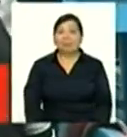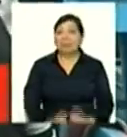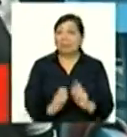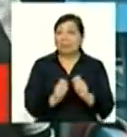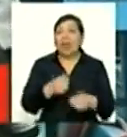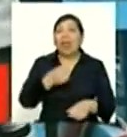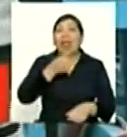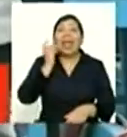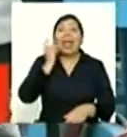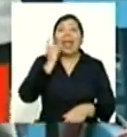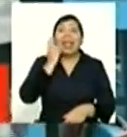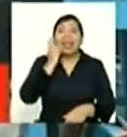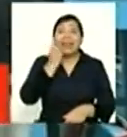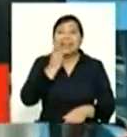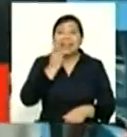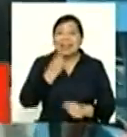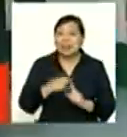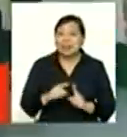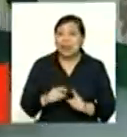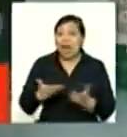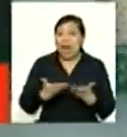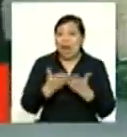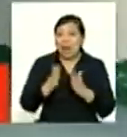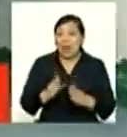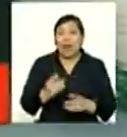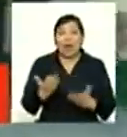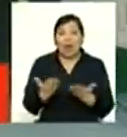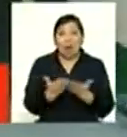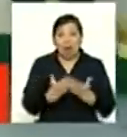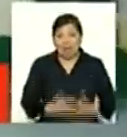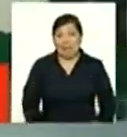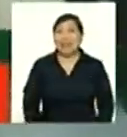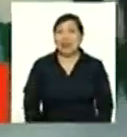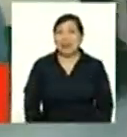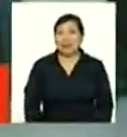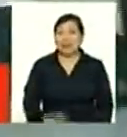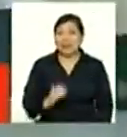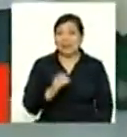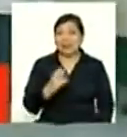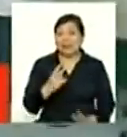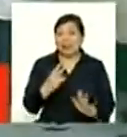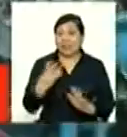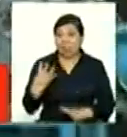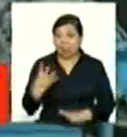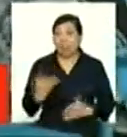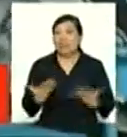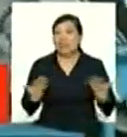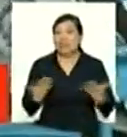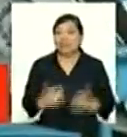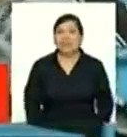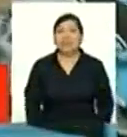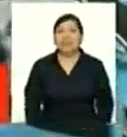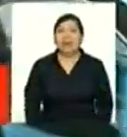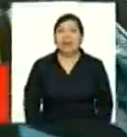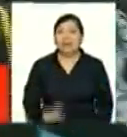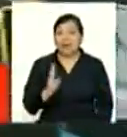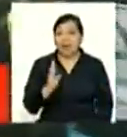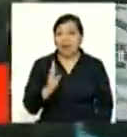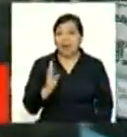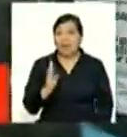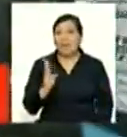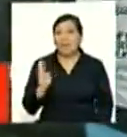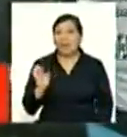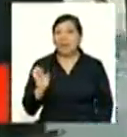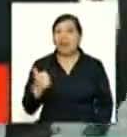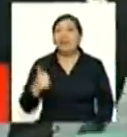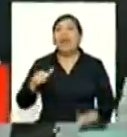Repartieron desayuno del programa Caliwarma a los alumnos de la institución educativa 0074 Fernando Belaúnde Terry del distrito